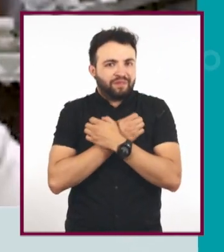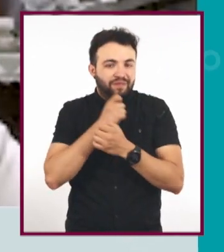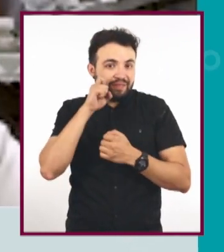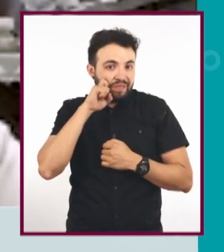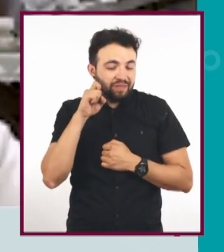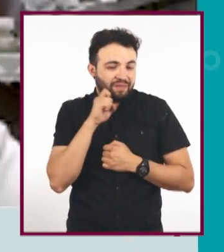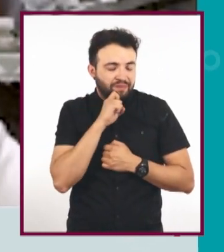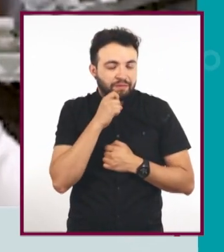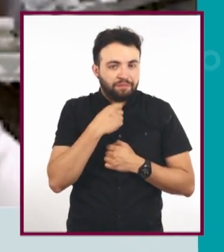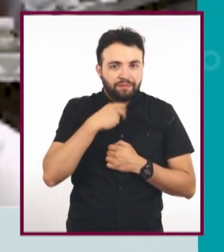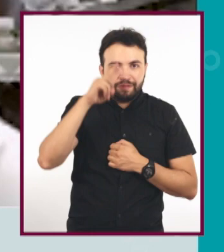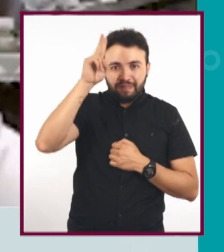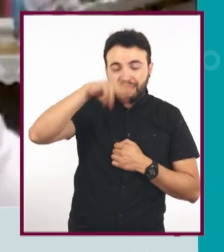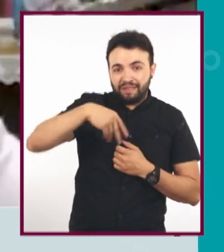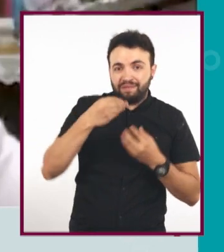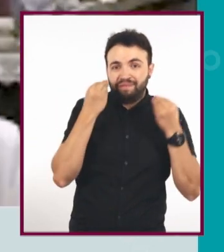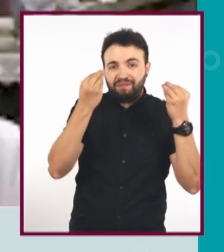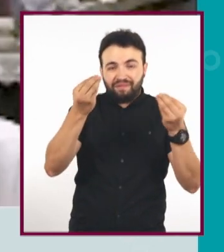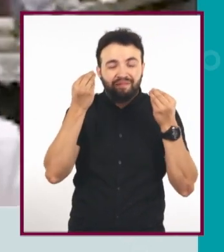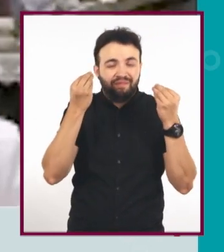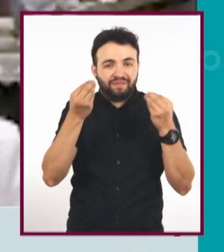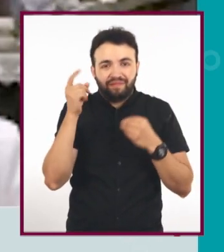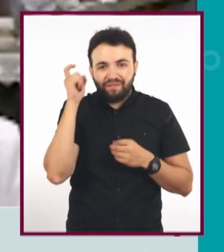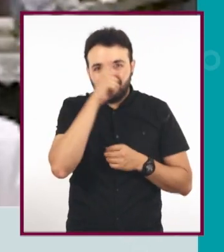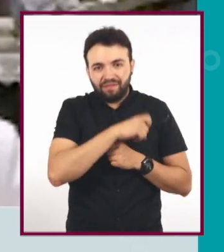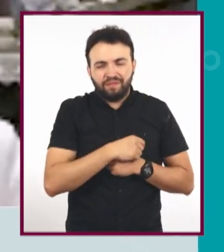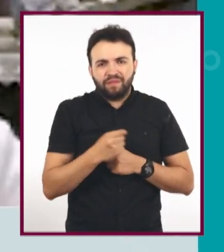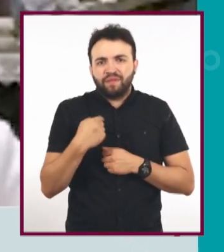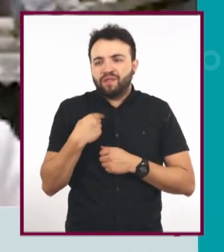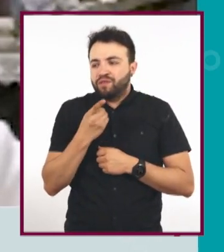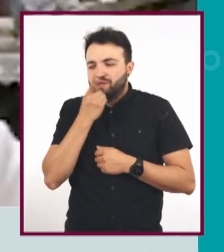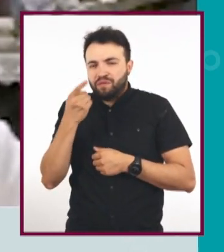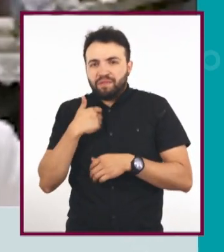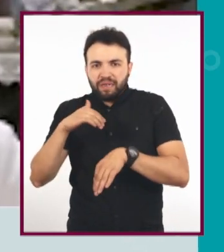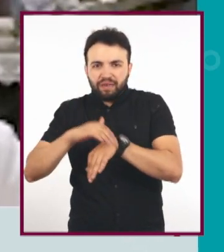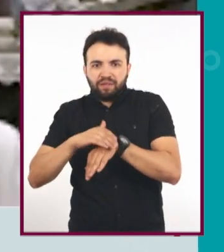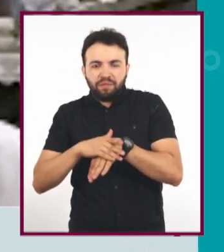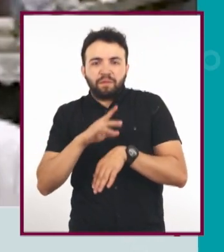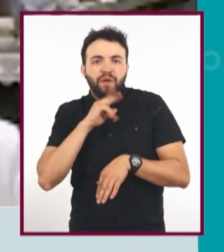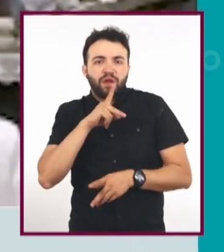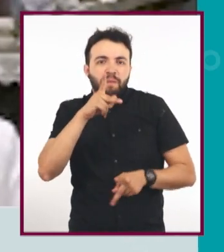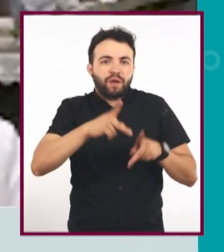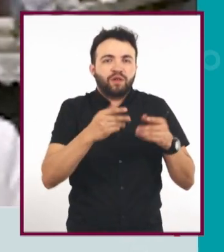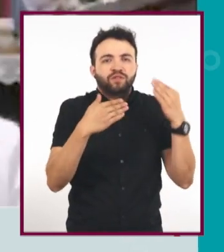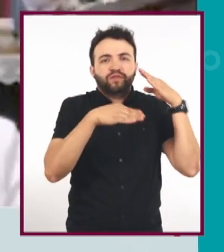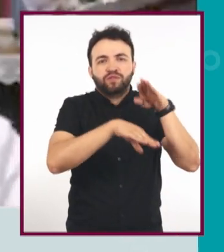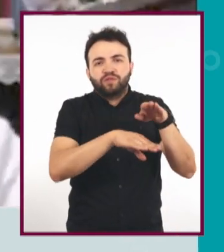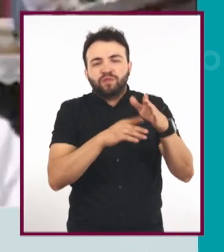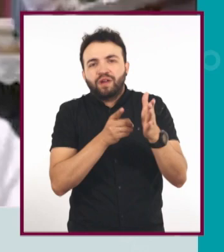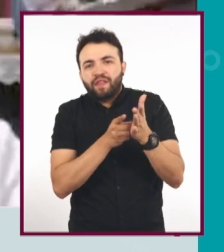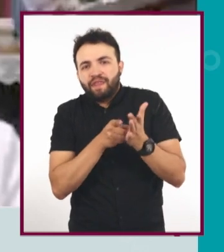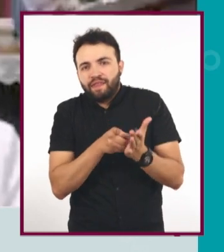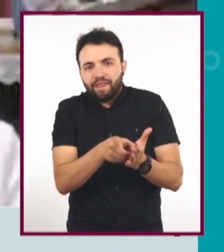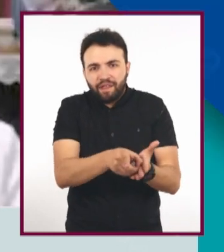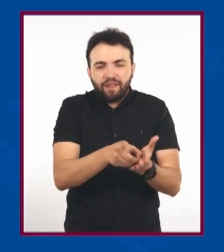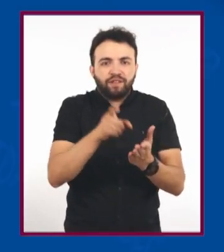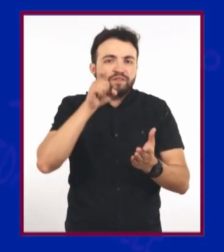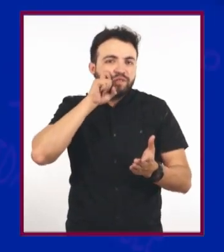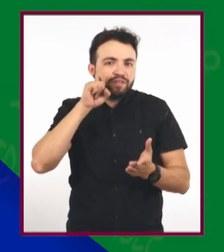pues mínimo sepan cómo cuidarse para prevenir embarazos no deseados y que después pues se lamenten su